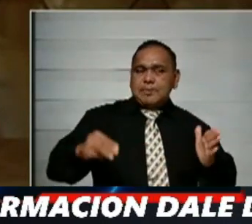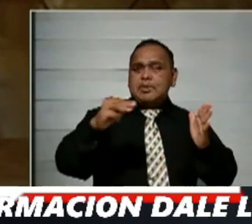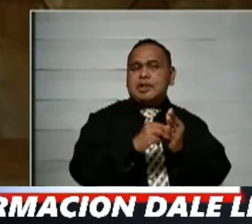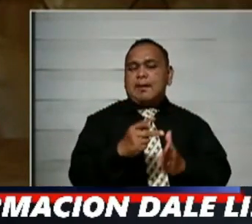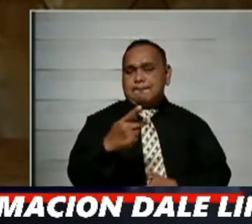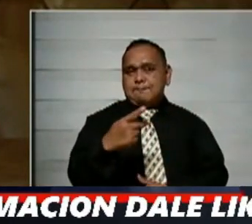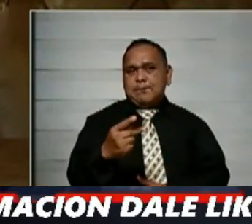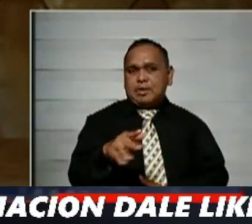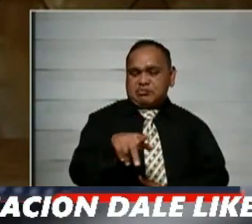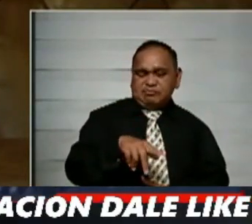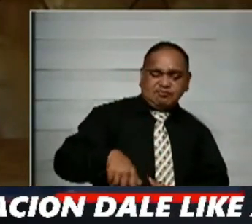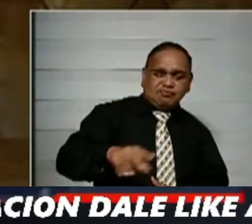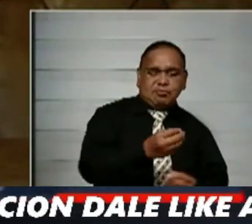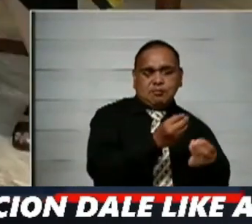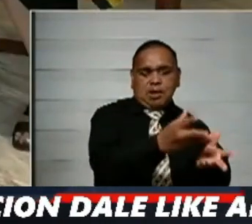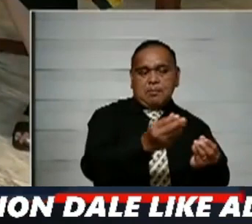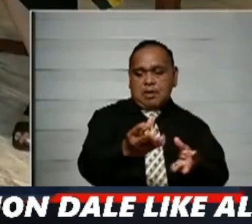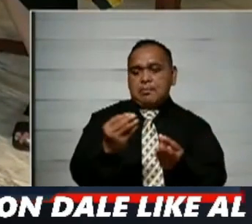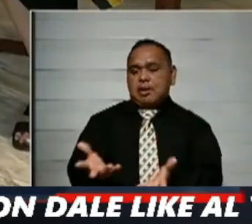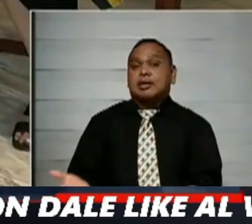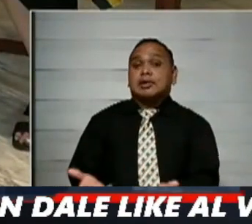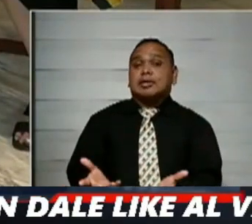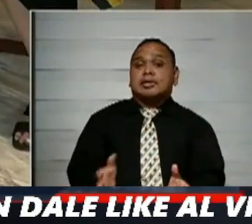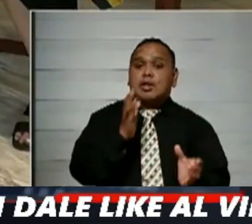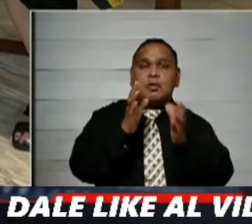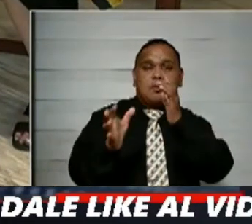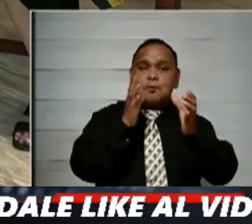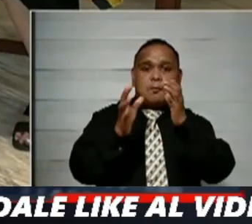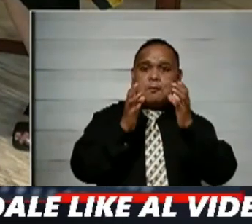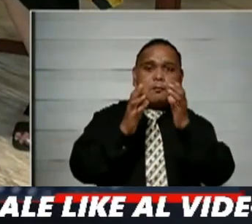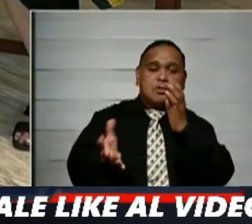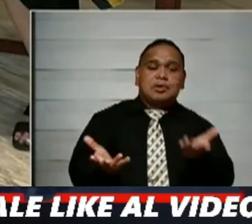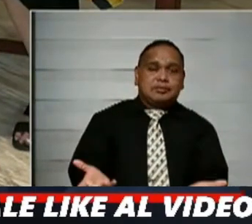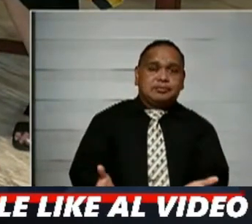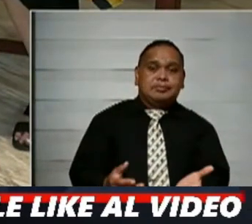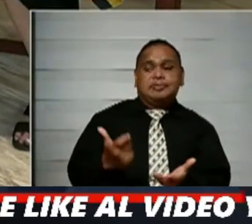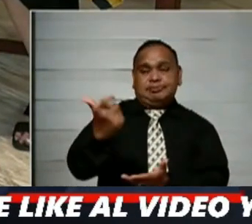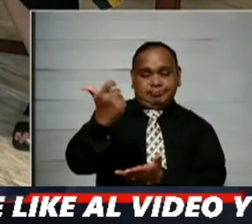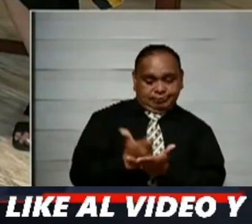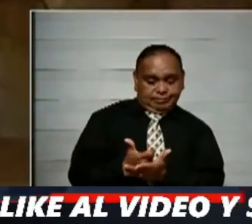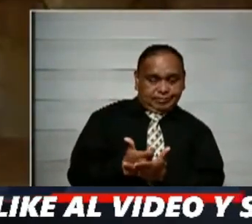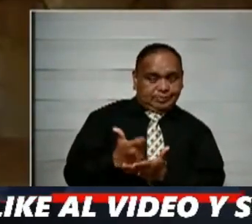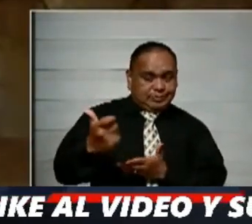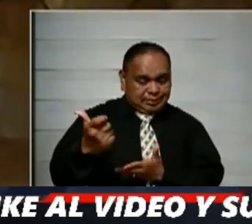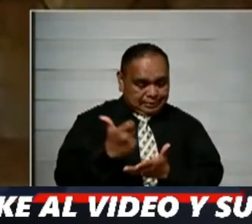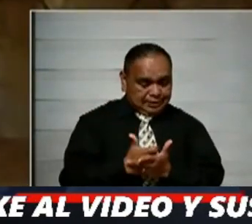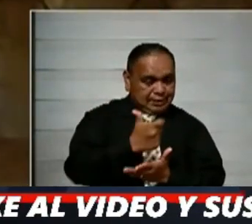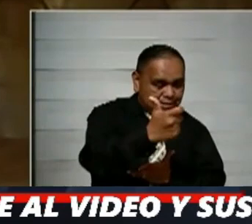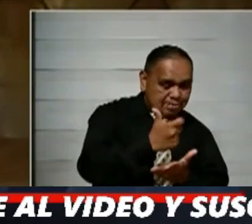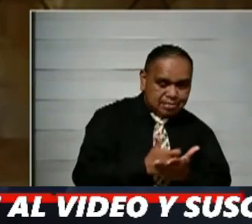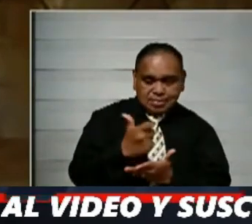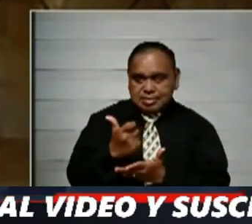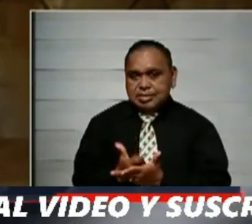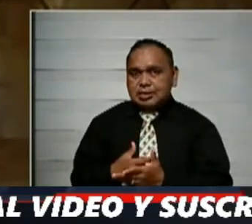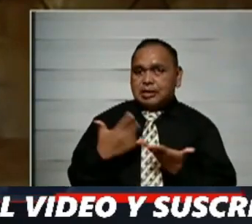anda rondando, que se le distribuía a los medios. O sea, ellos mismos se autopagaban y se llevaban el dinero y triangulaban el